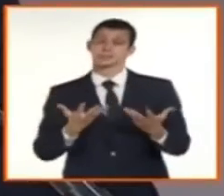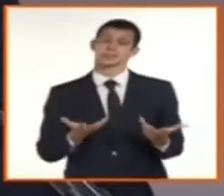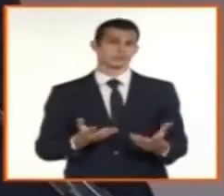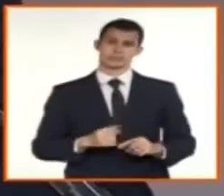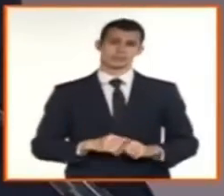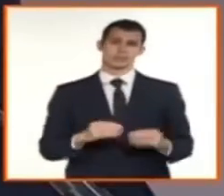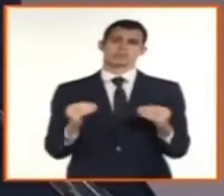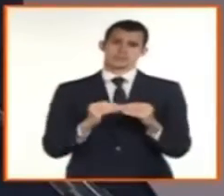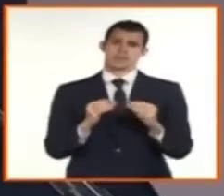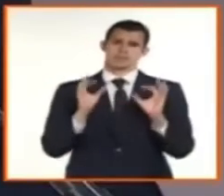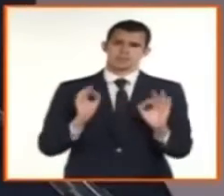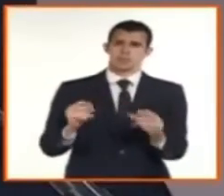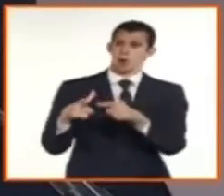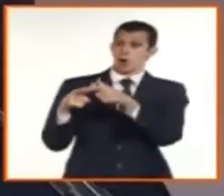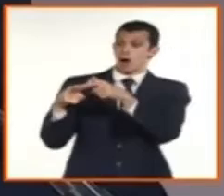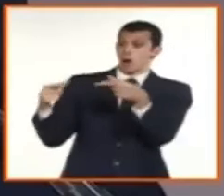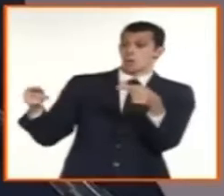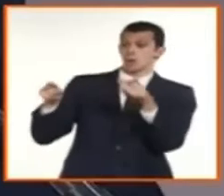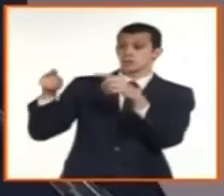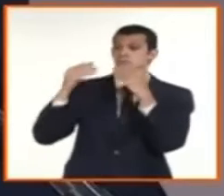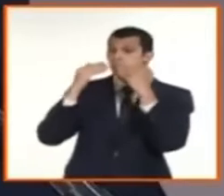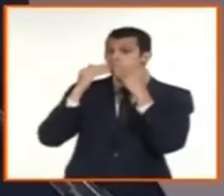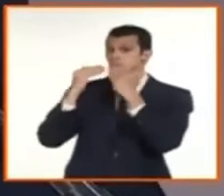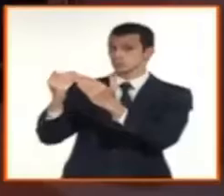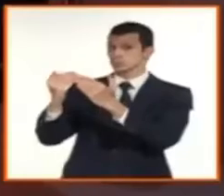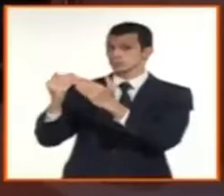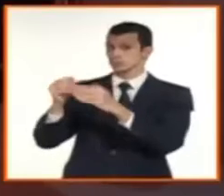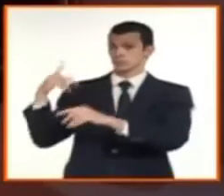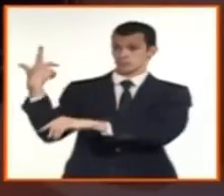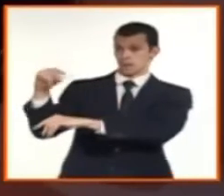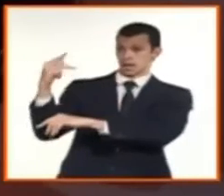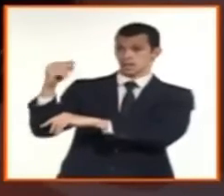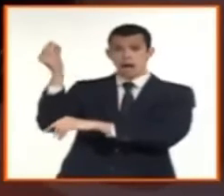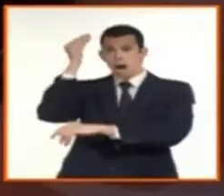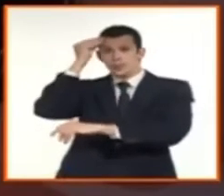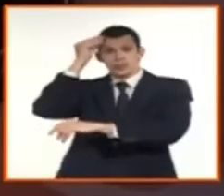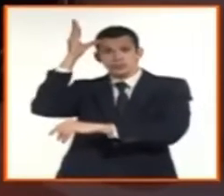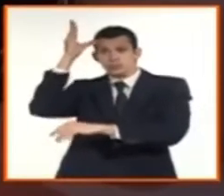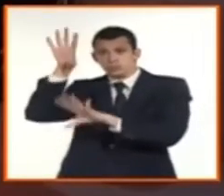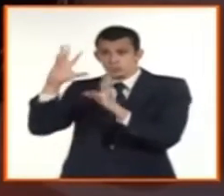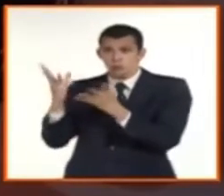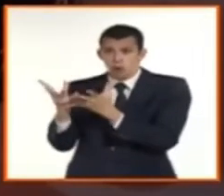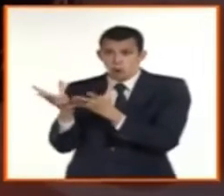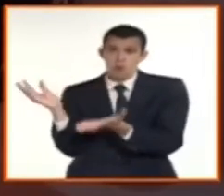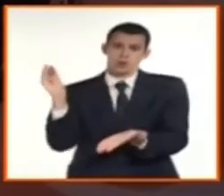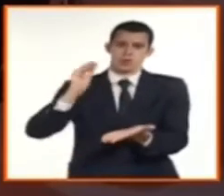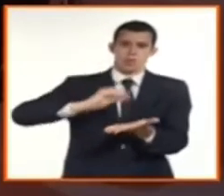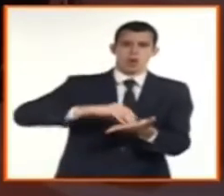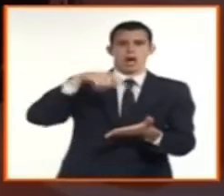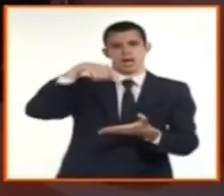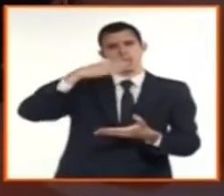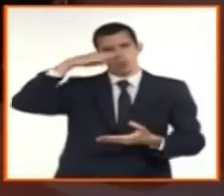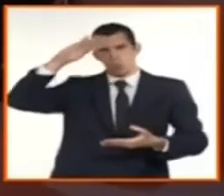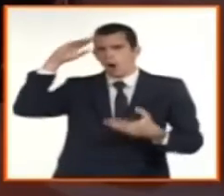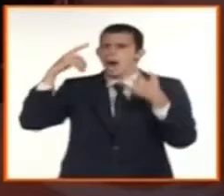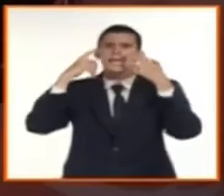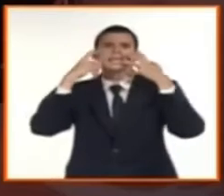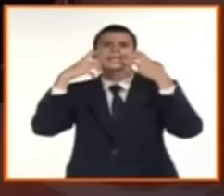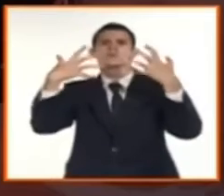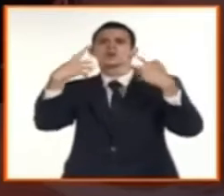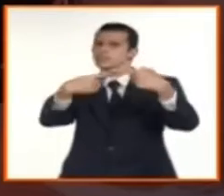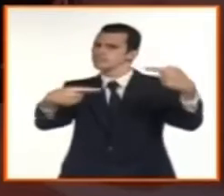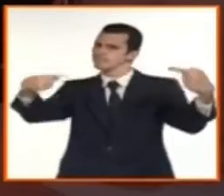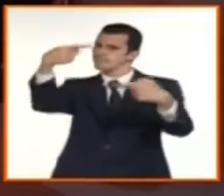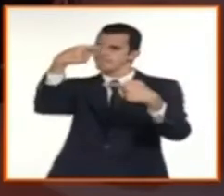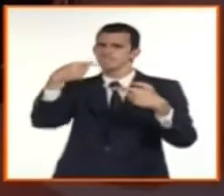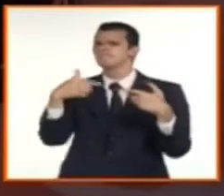nivel a la serie nacional es un proceso que va a ser medular para todas las provincias para que puedan desarrollar su proceso de